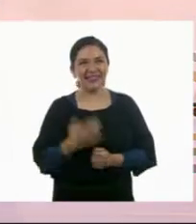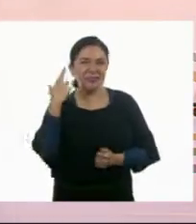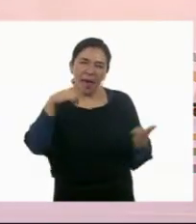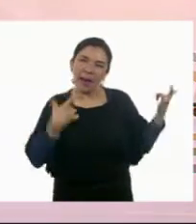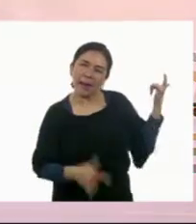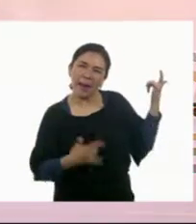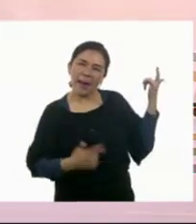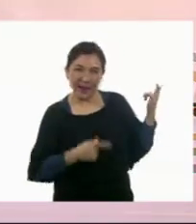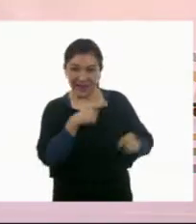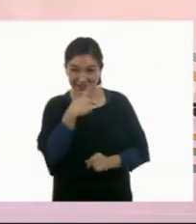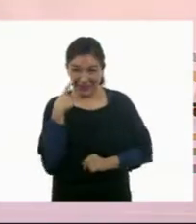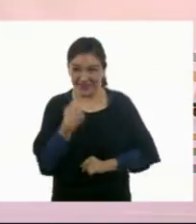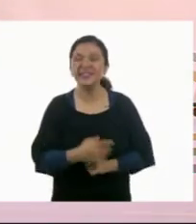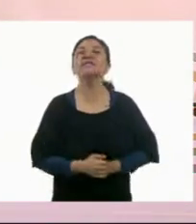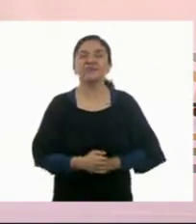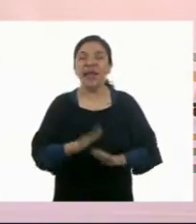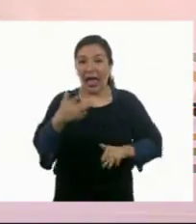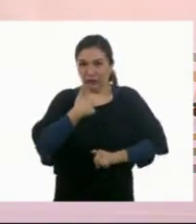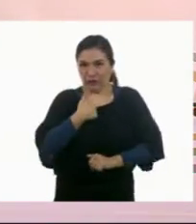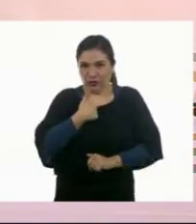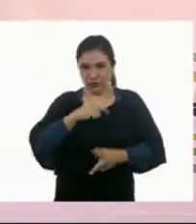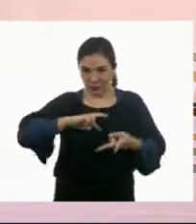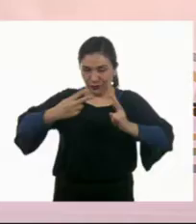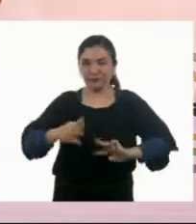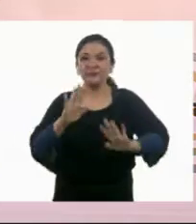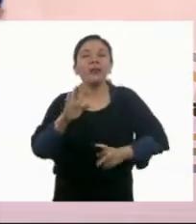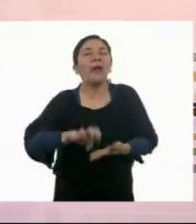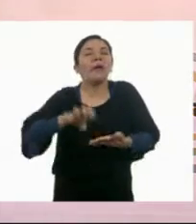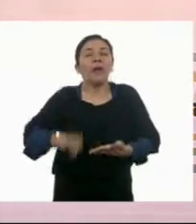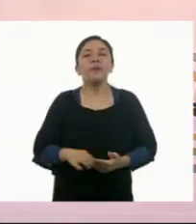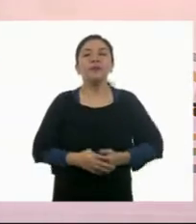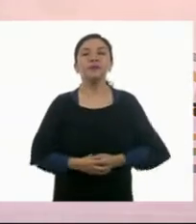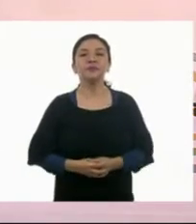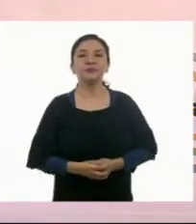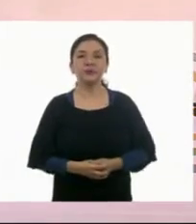Sí. A ver, ahora voy yo, por ejemplo.